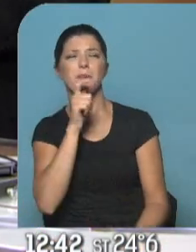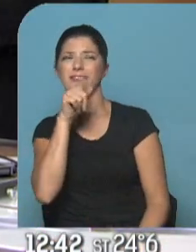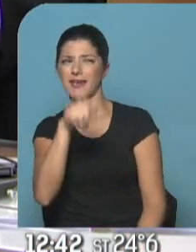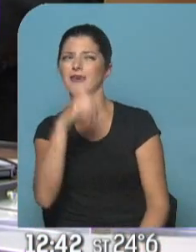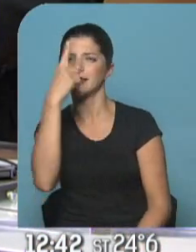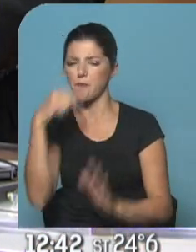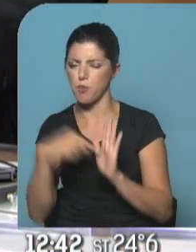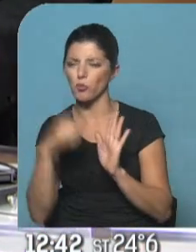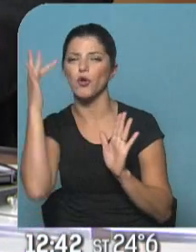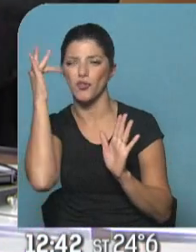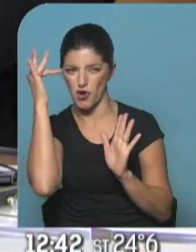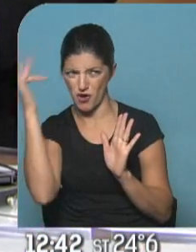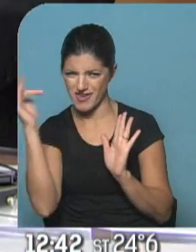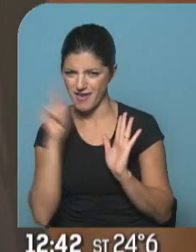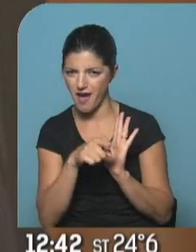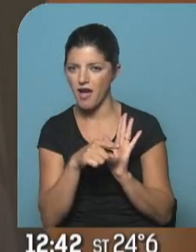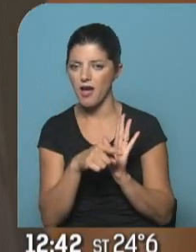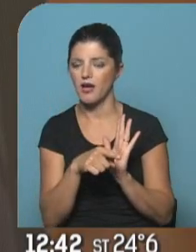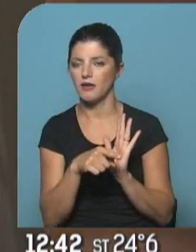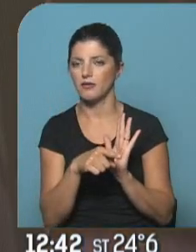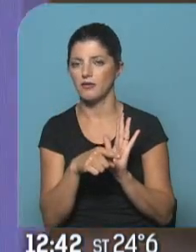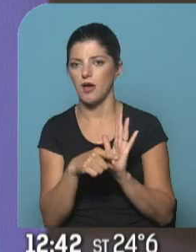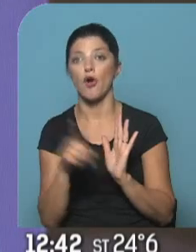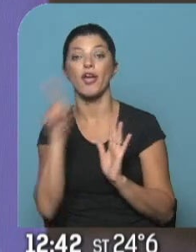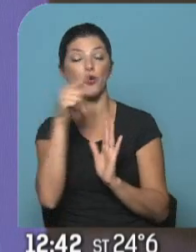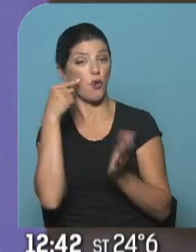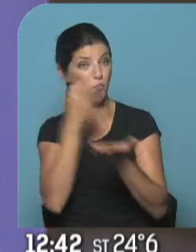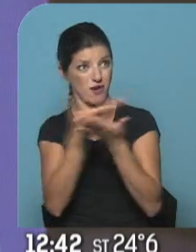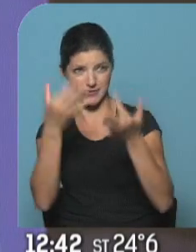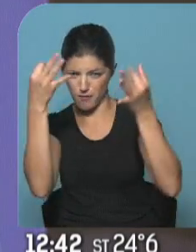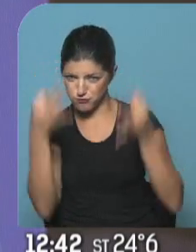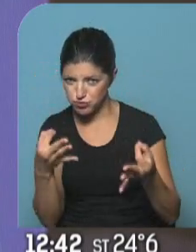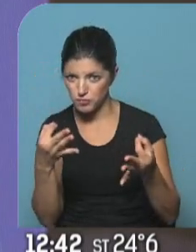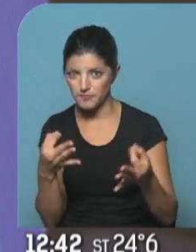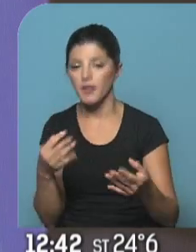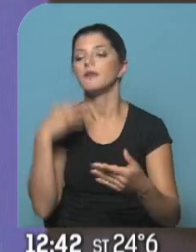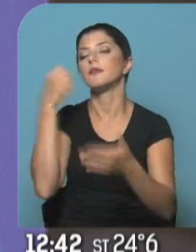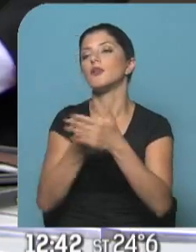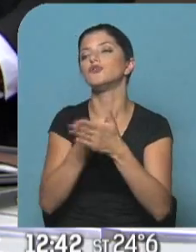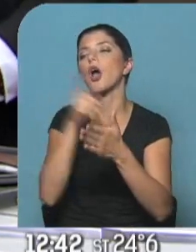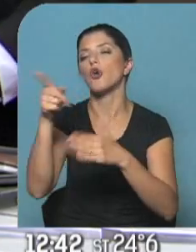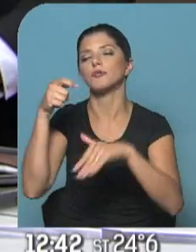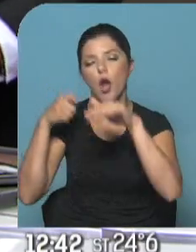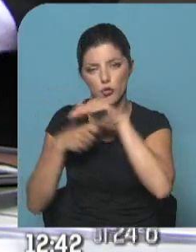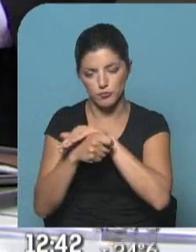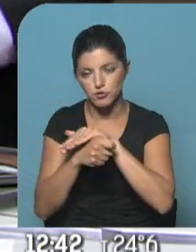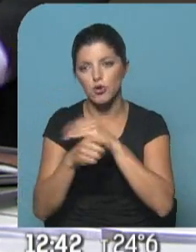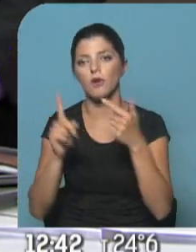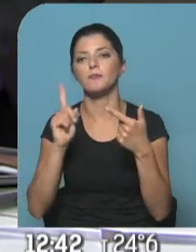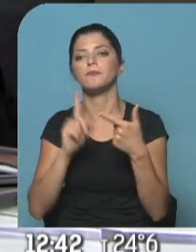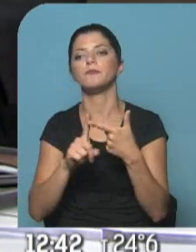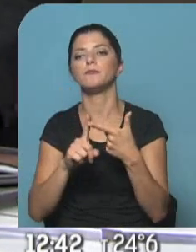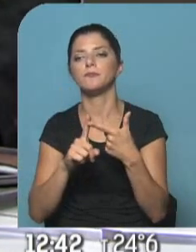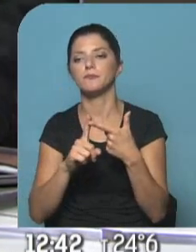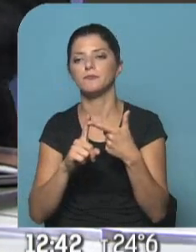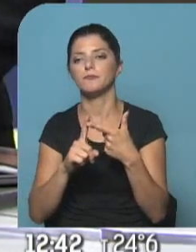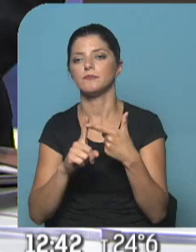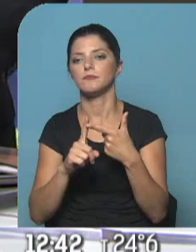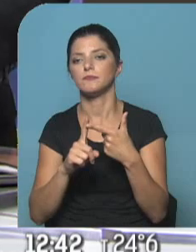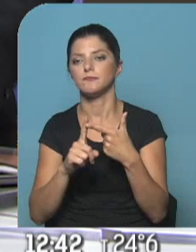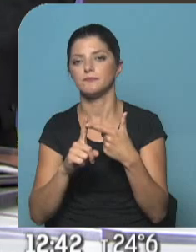ahí ideológico de la cuestión, aunque no sea explícito. Es decir, la lucha contra la corrupción, la derogación de